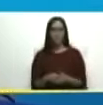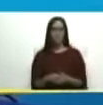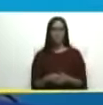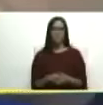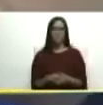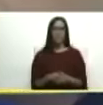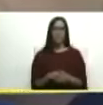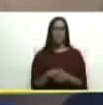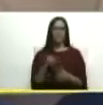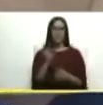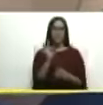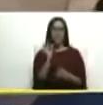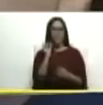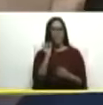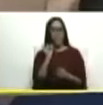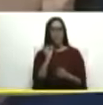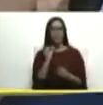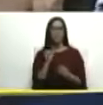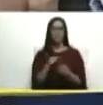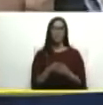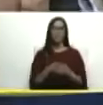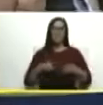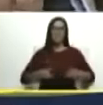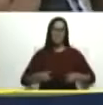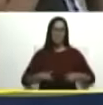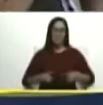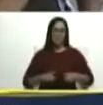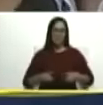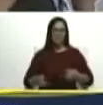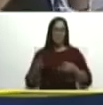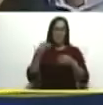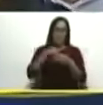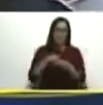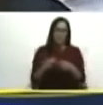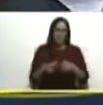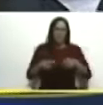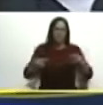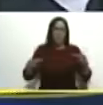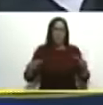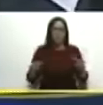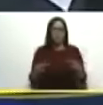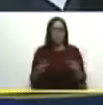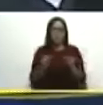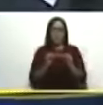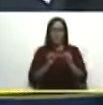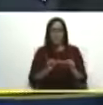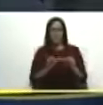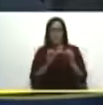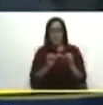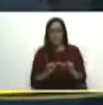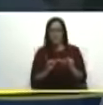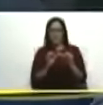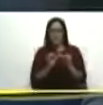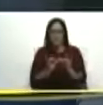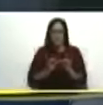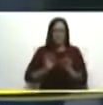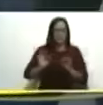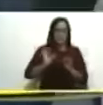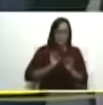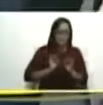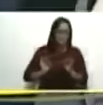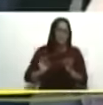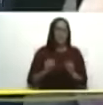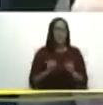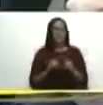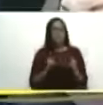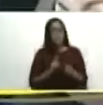Sacamos un poquito, raspamos un poquito de las vísceras y metemos para abrir un pozo y mantenerlo. Así que el ritmo no puede ser el ritmo